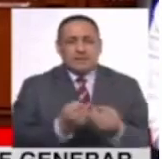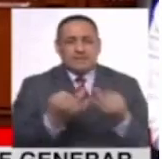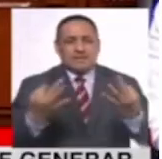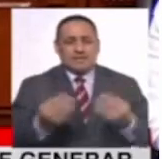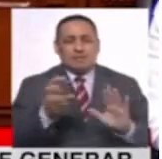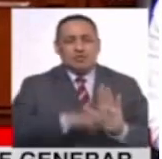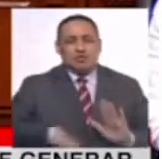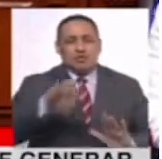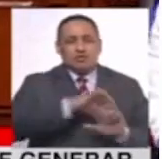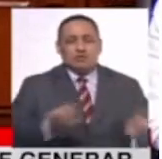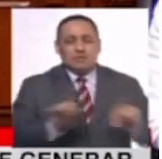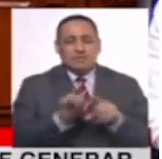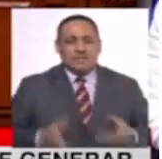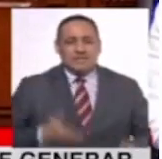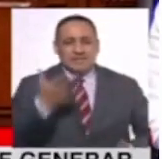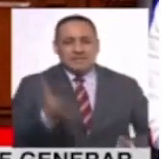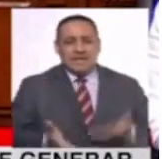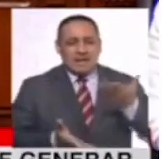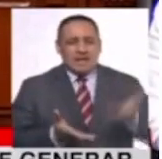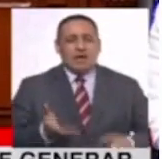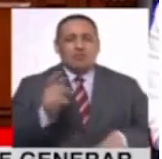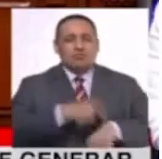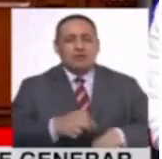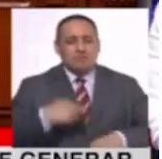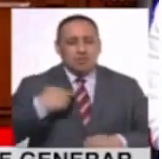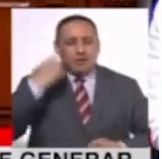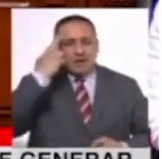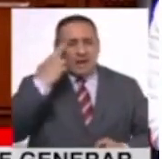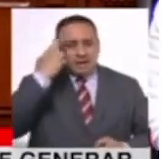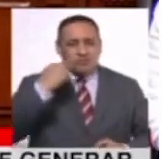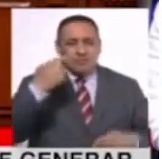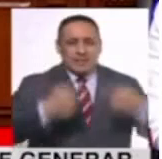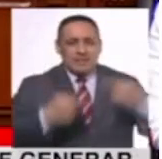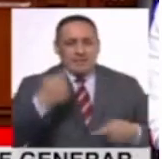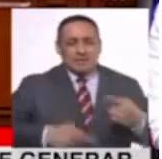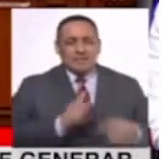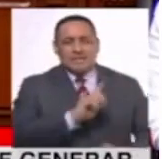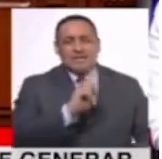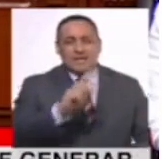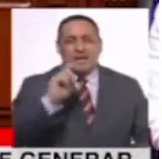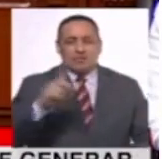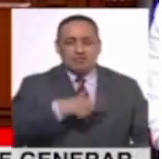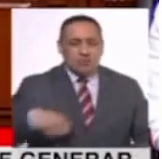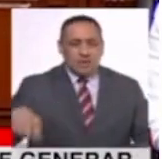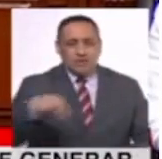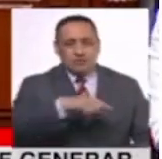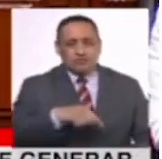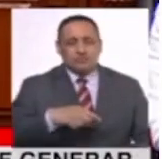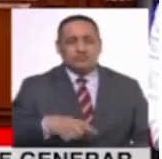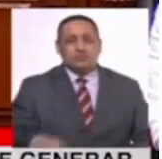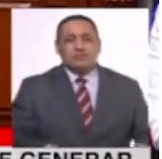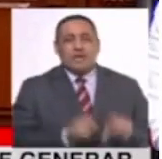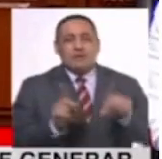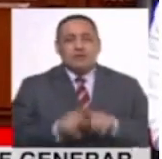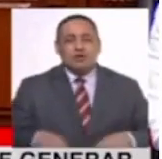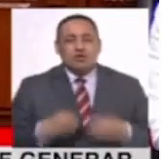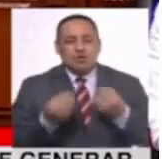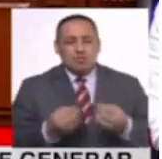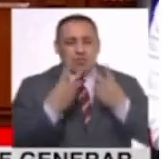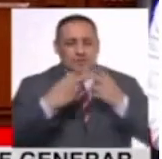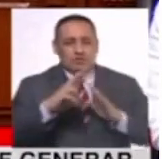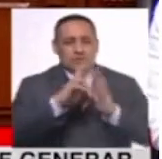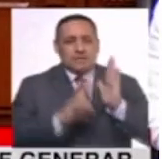de dictámenes y la asignación de un tiempo razonable para el debate de cada uno de ellos, conforme a